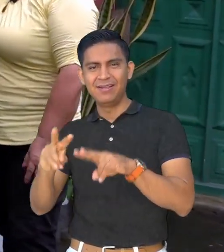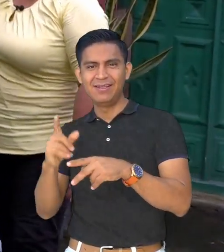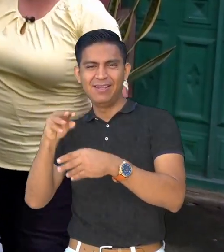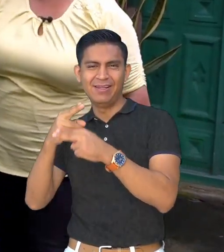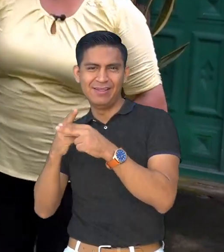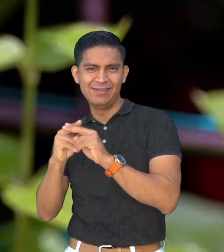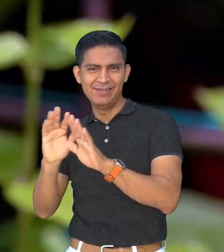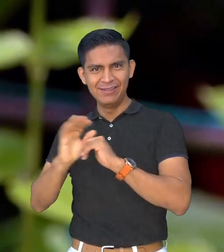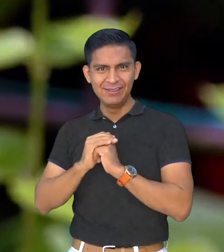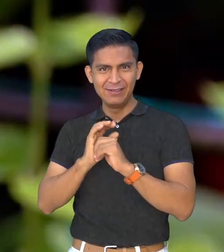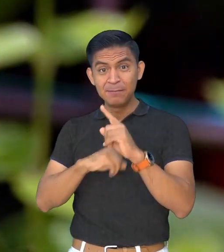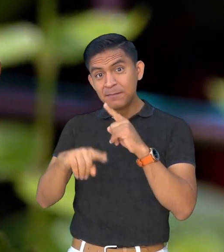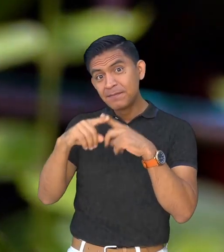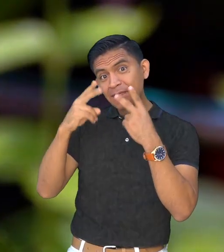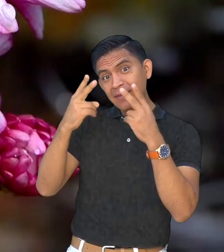diferentes colores,